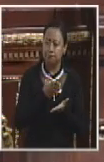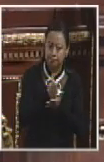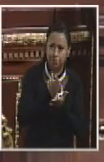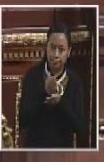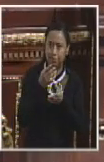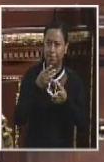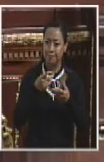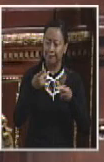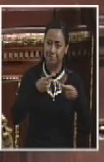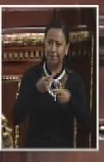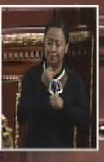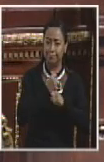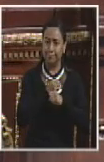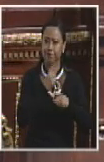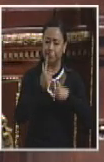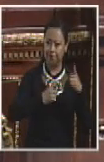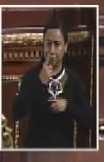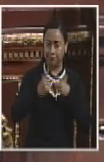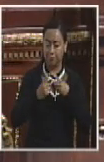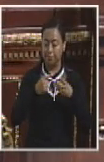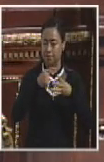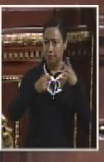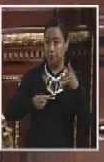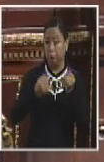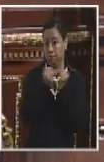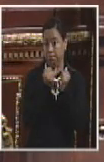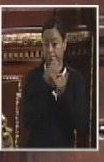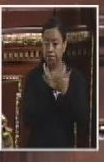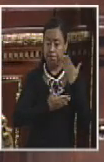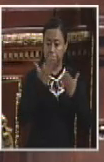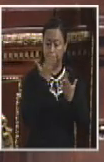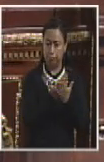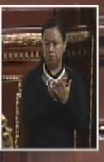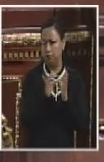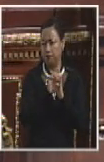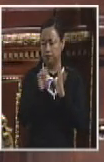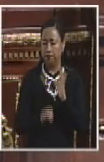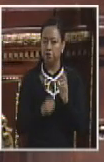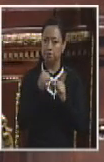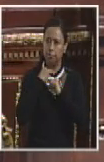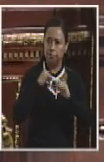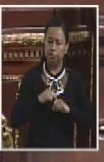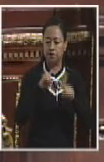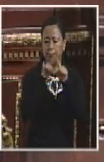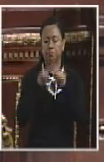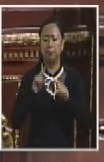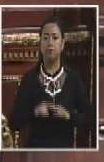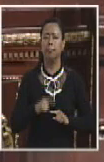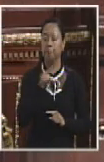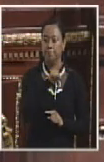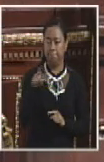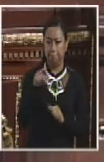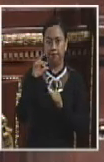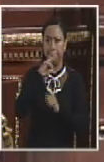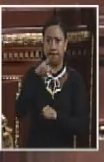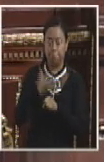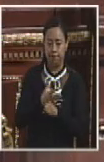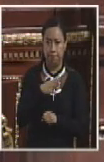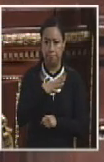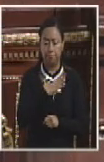y asimismo, entre otras, se propone que en caso de alguna de estas autoridades derivado de sus facultades